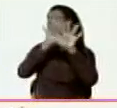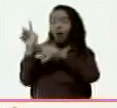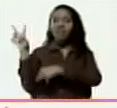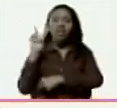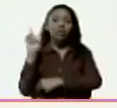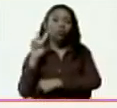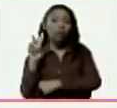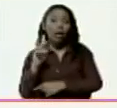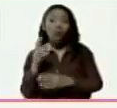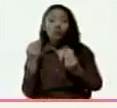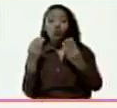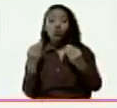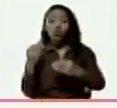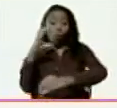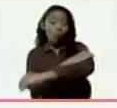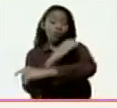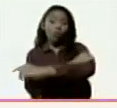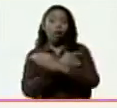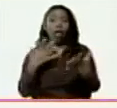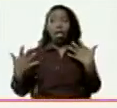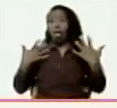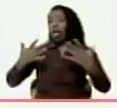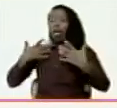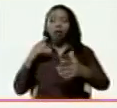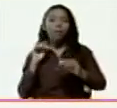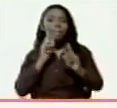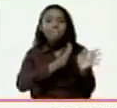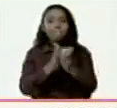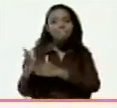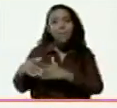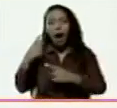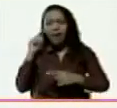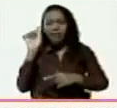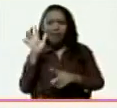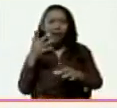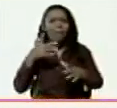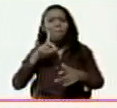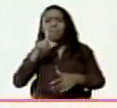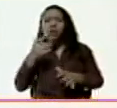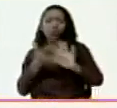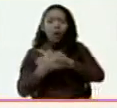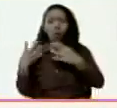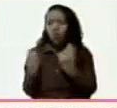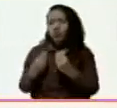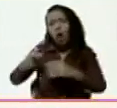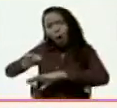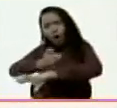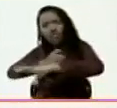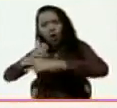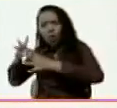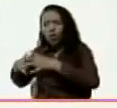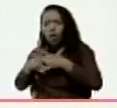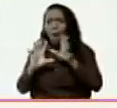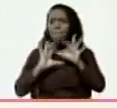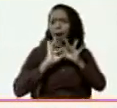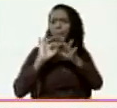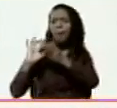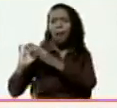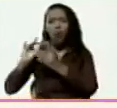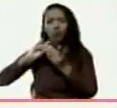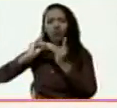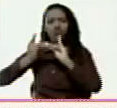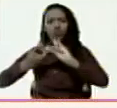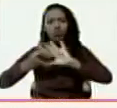tanto escándalo ha hecho la oposición en un plan macabro causado por ellos junto al gobierno de los eeuu y aliados satelitales